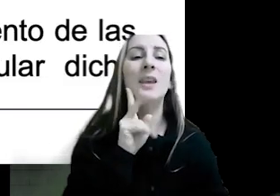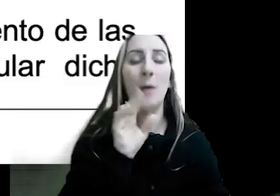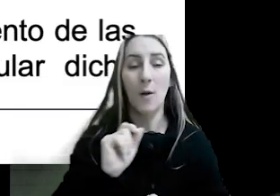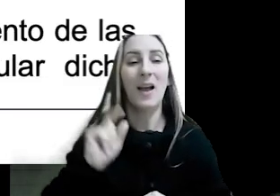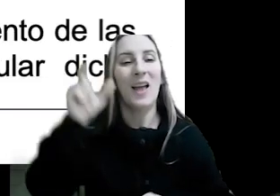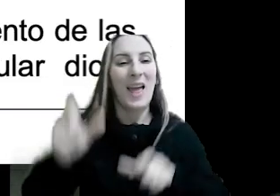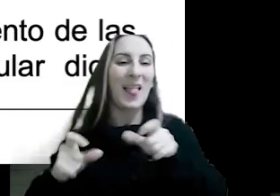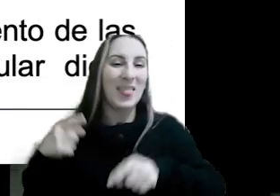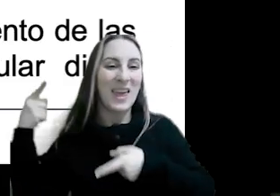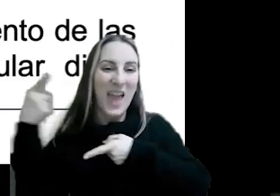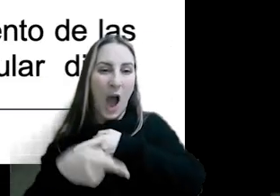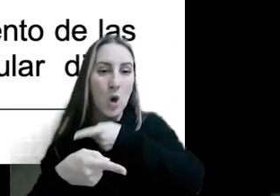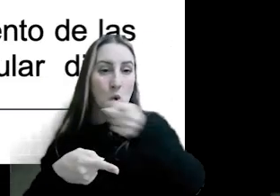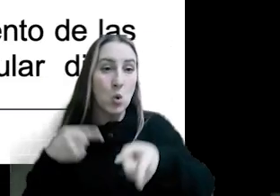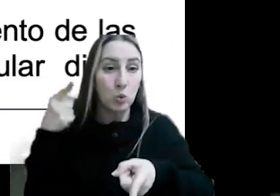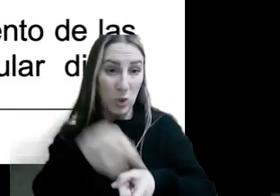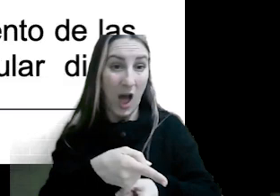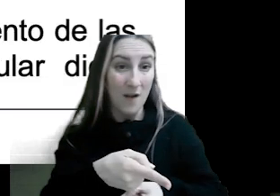un recurso